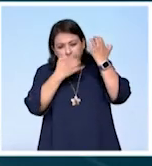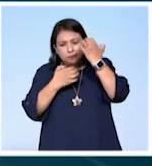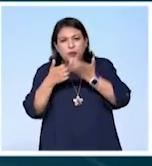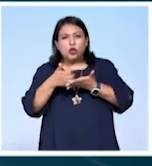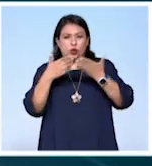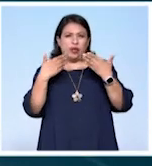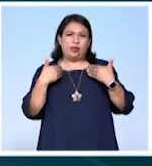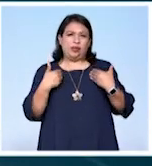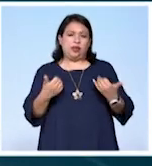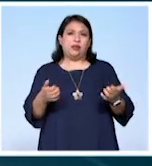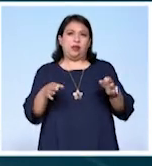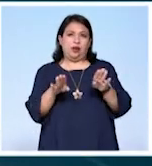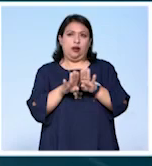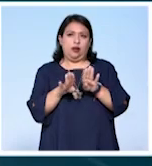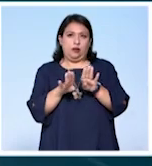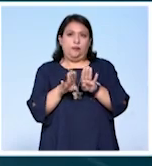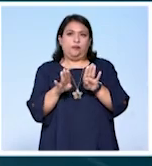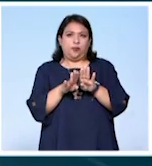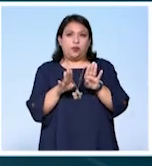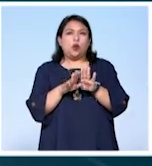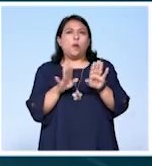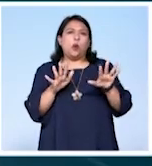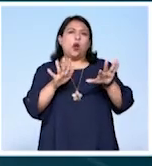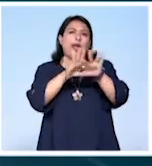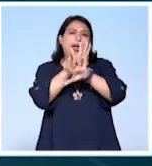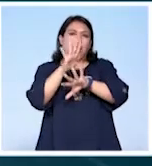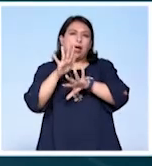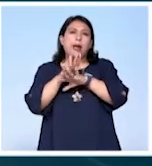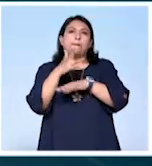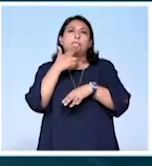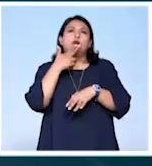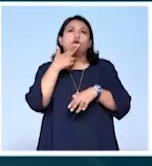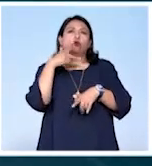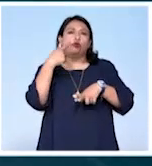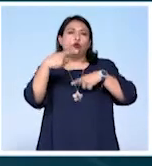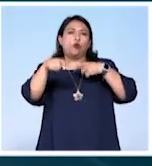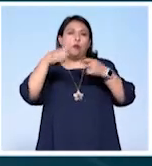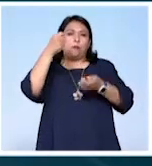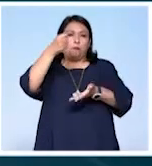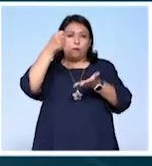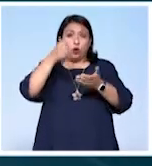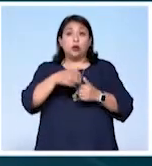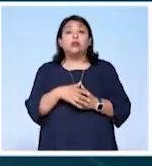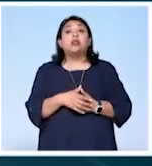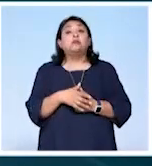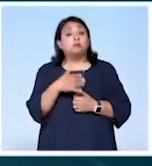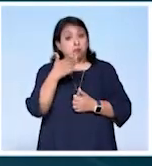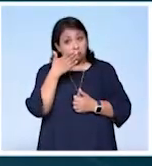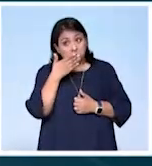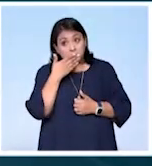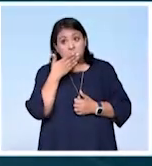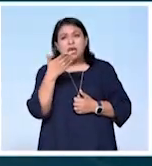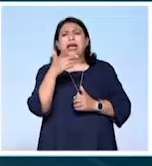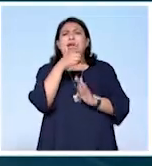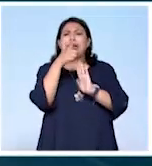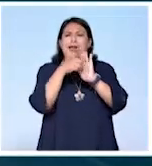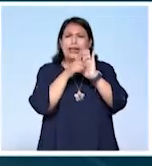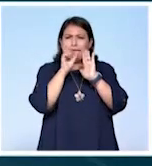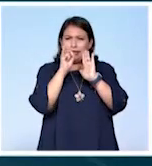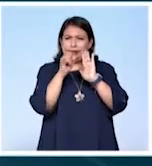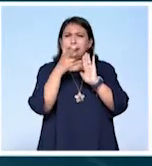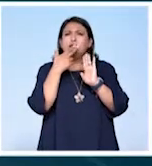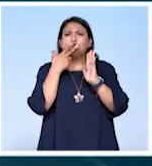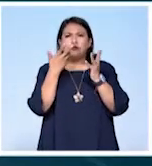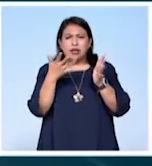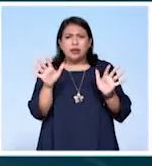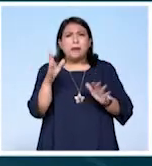entender cómo ha variado el consumo en estas bolsas de plástico. Muy bien, hay leyes que ya se aplican,